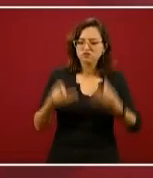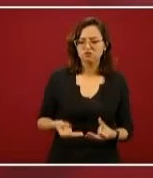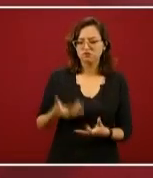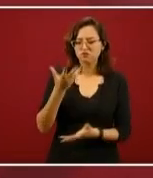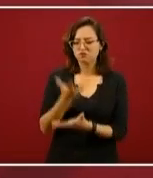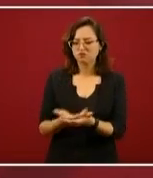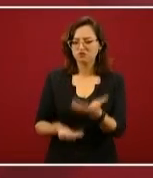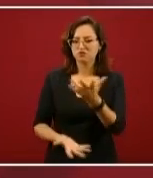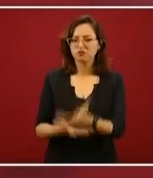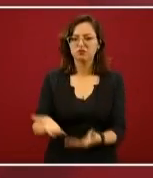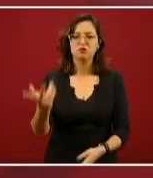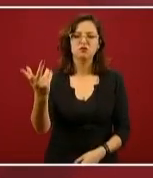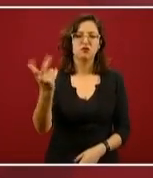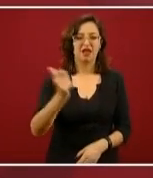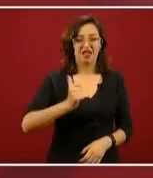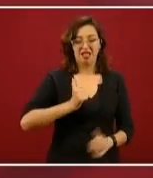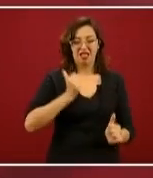politiquería.